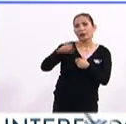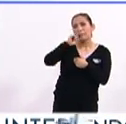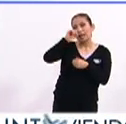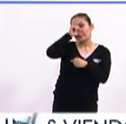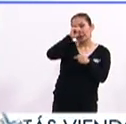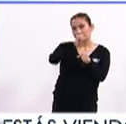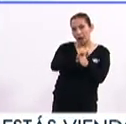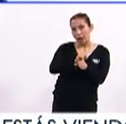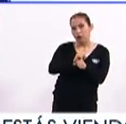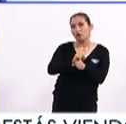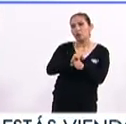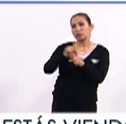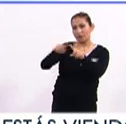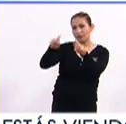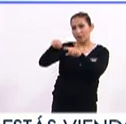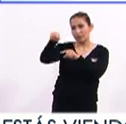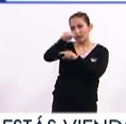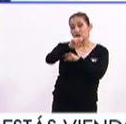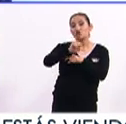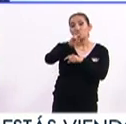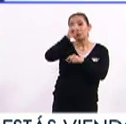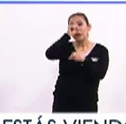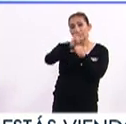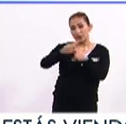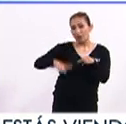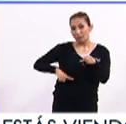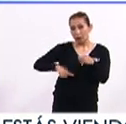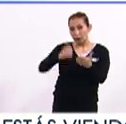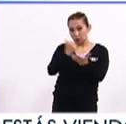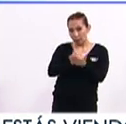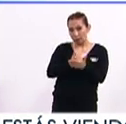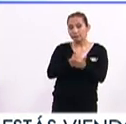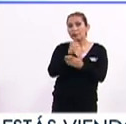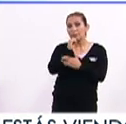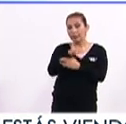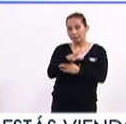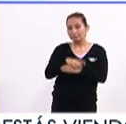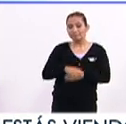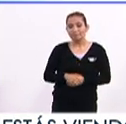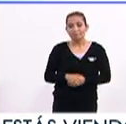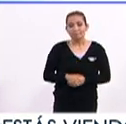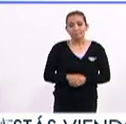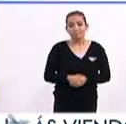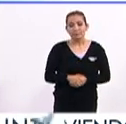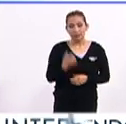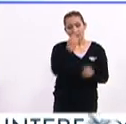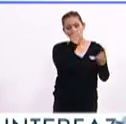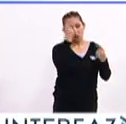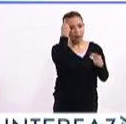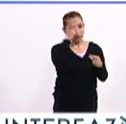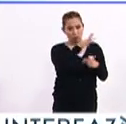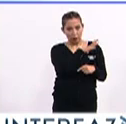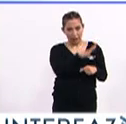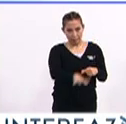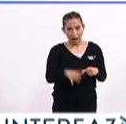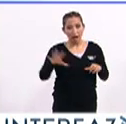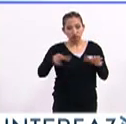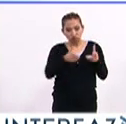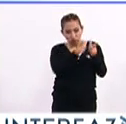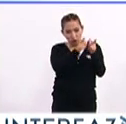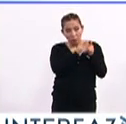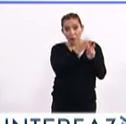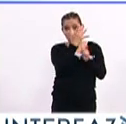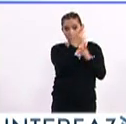los secretarios como subsecretarios del gobierno de la ciudad. Y algunos directores generales, vamos a